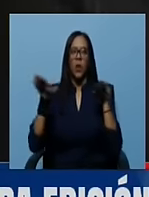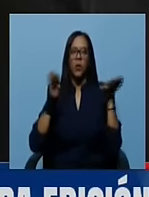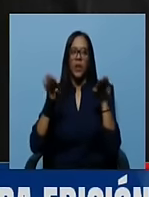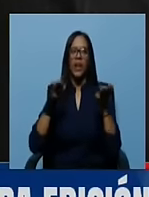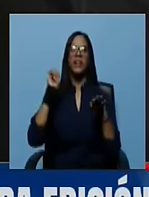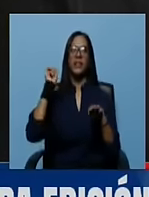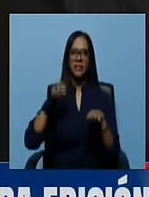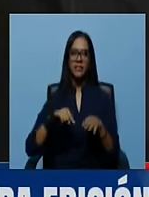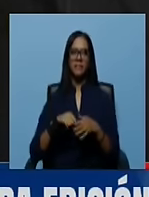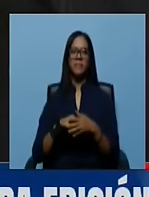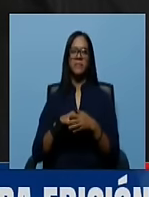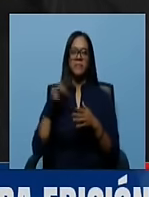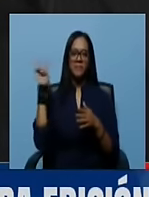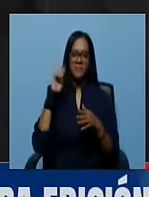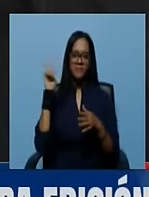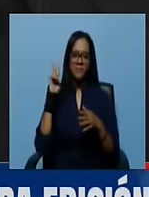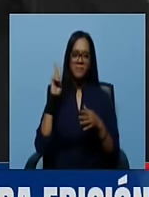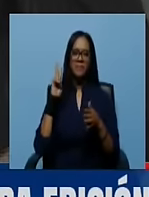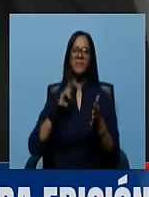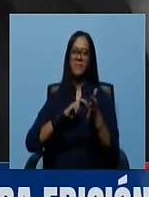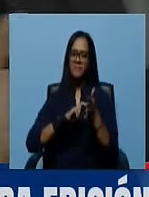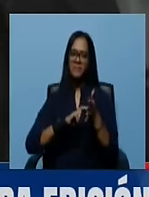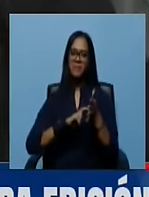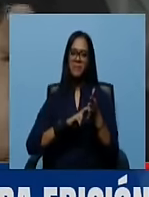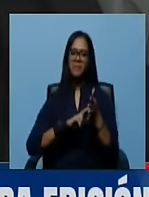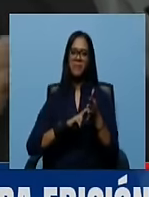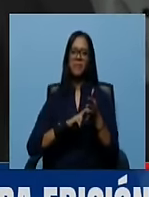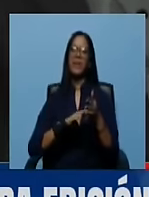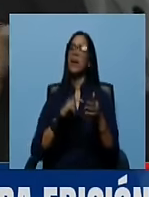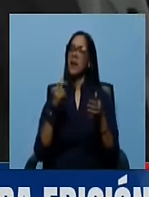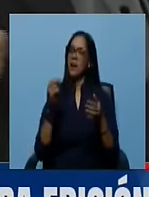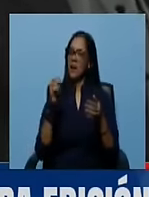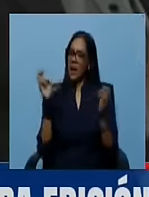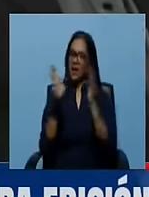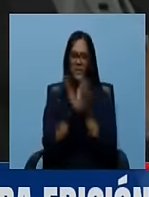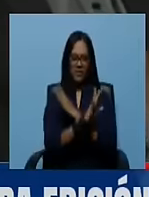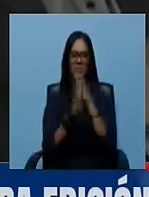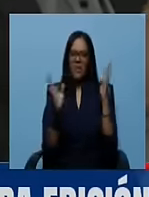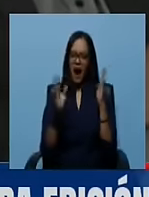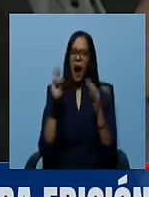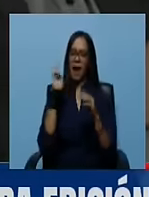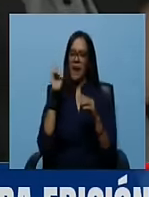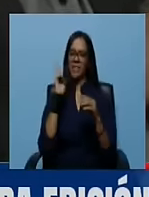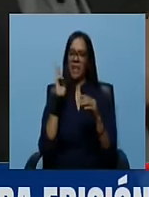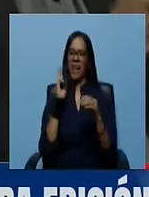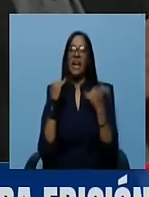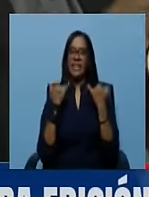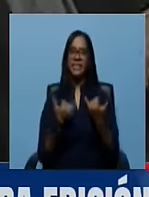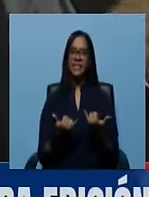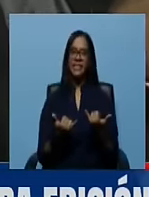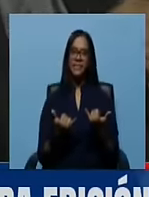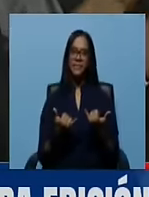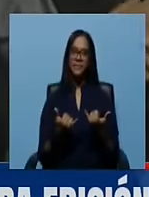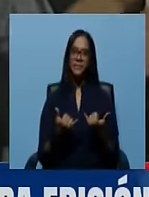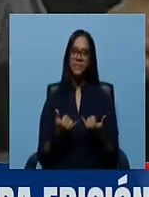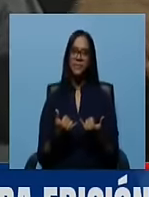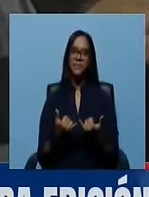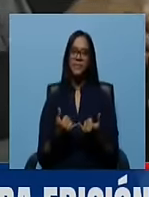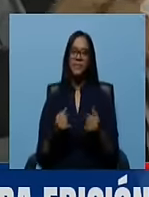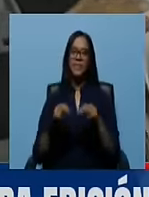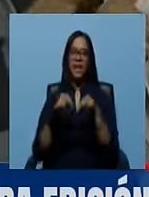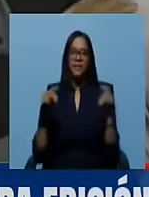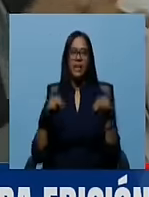también venezolanos a Palestina y palestinos a Venezuela ya. Las